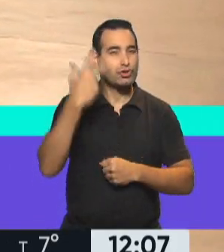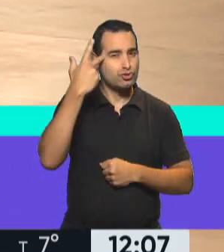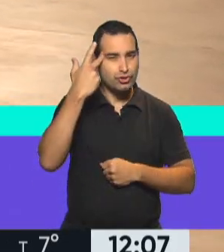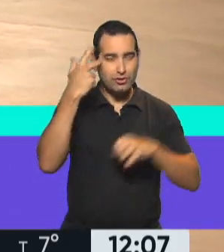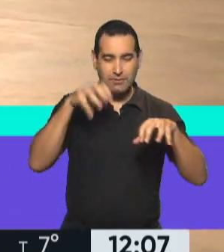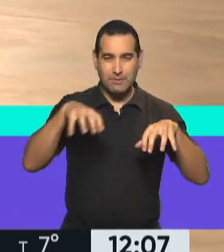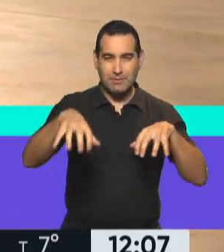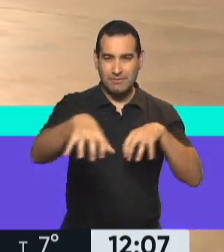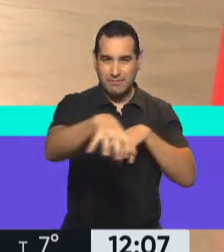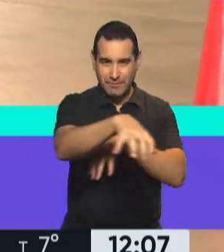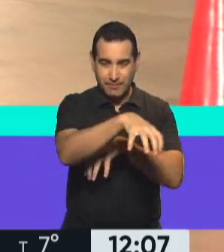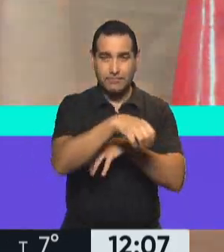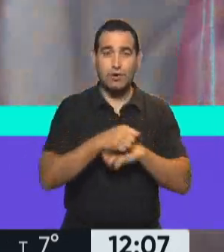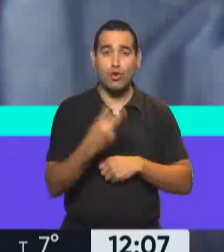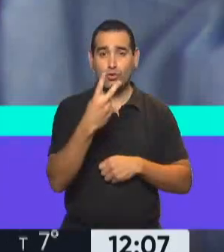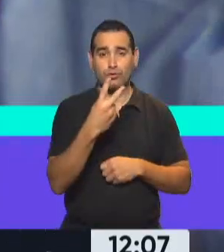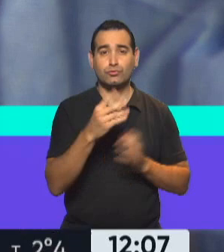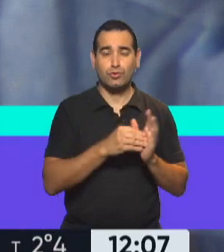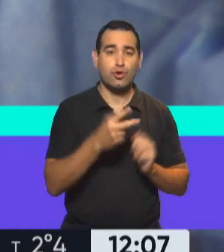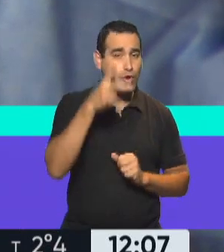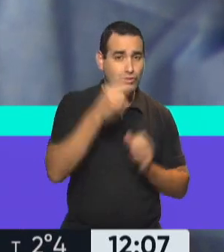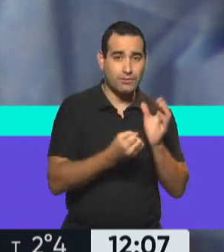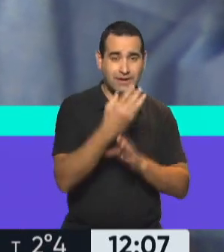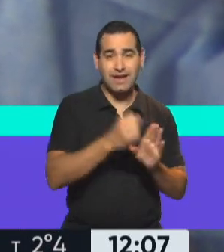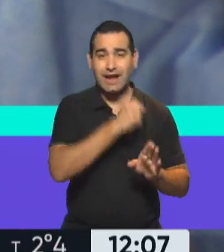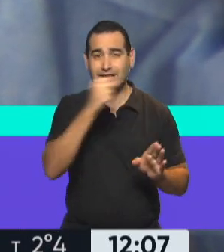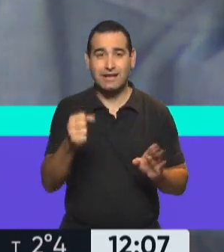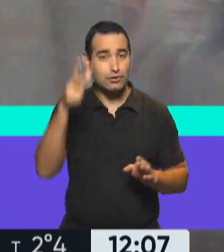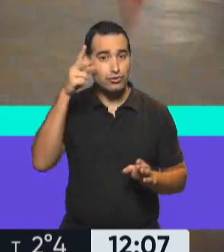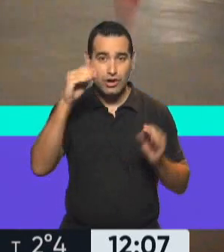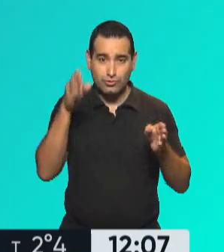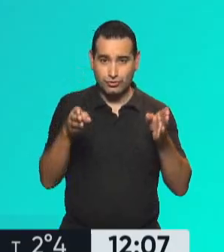módulos de testeos en dos turnos de 8 de la mañana hasta las 20 horas.